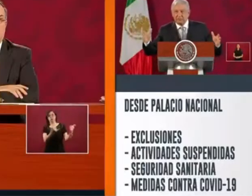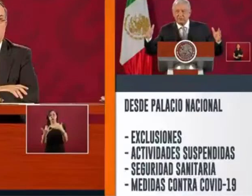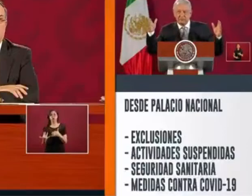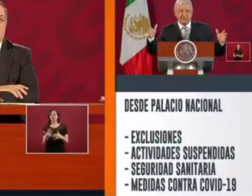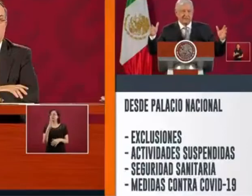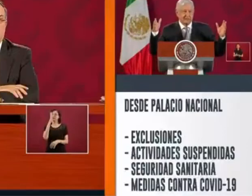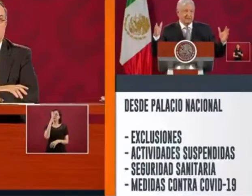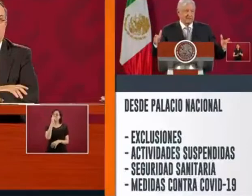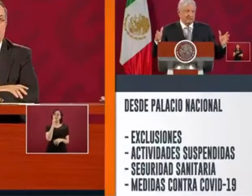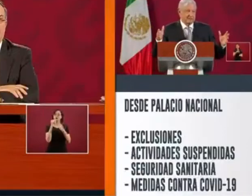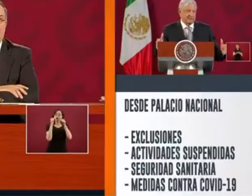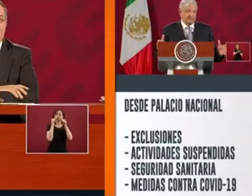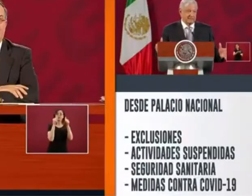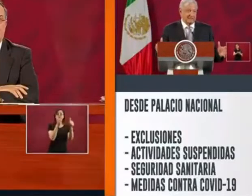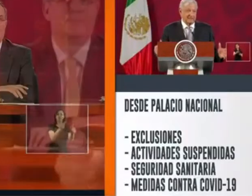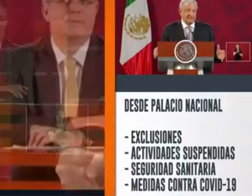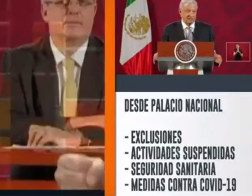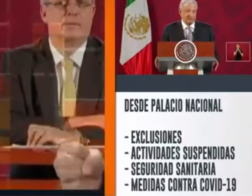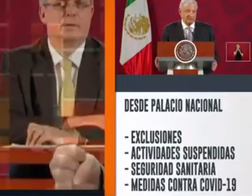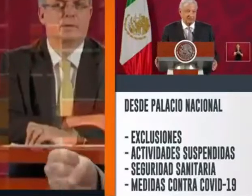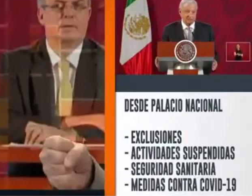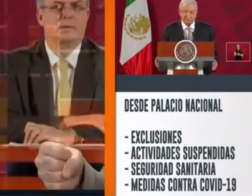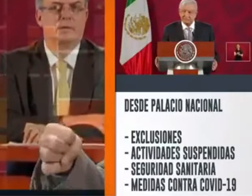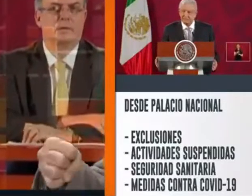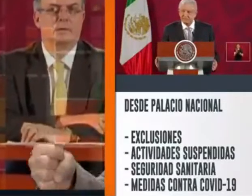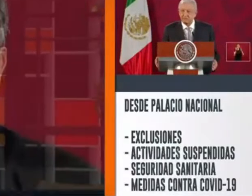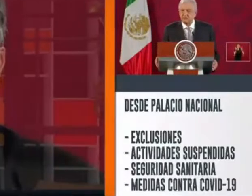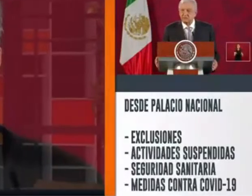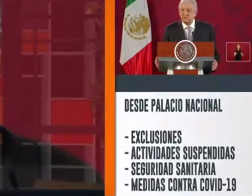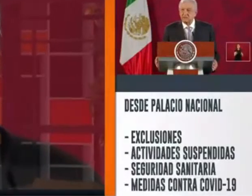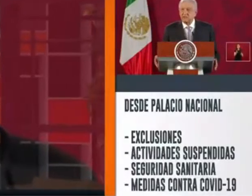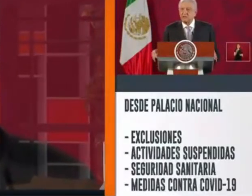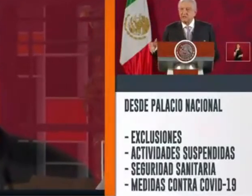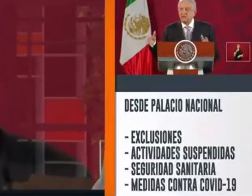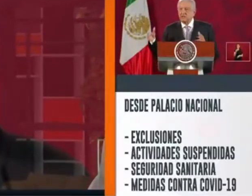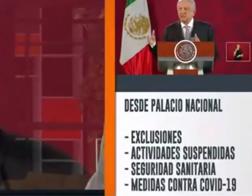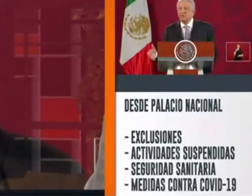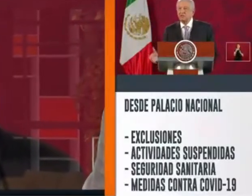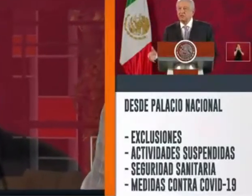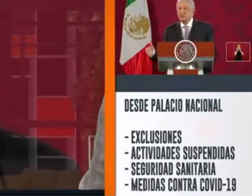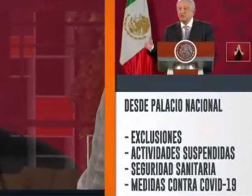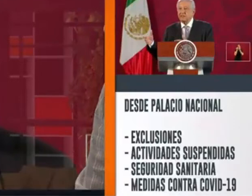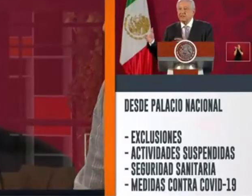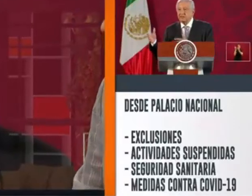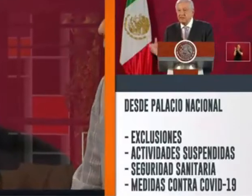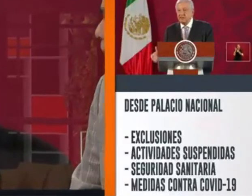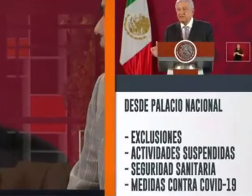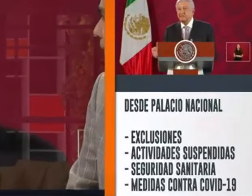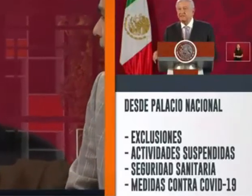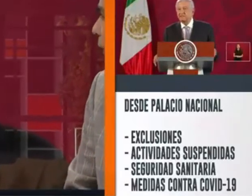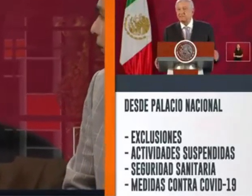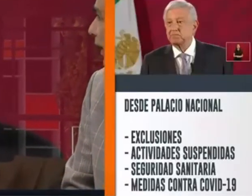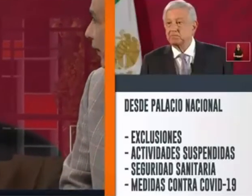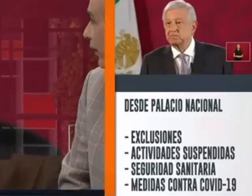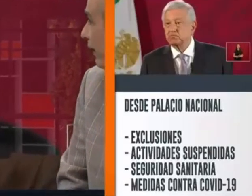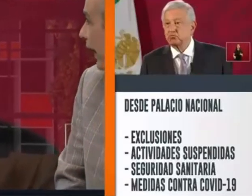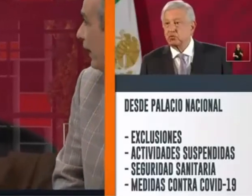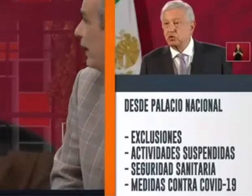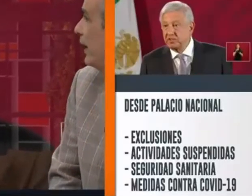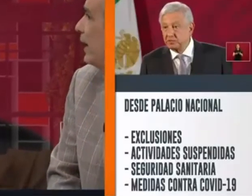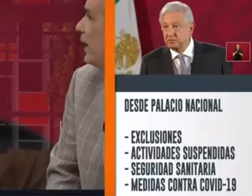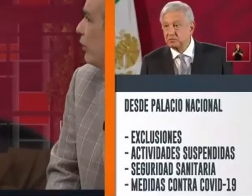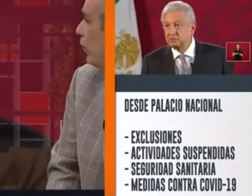de programas sociales que es estructural, es bien difícil llegar a determinados grupos aún sabiendo que se